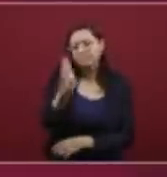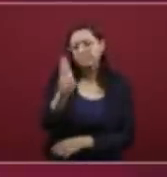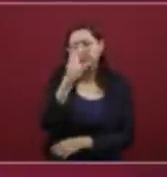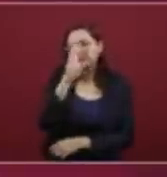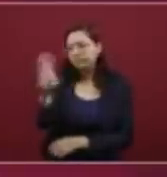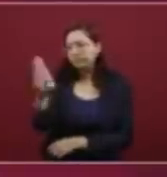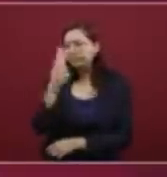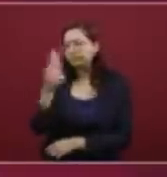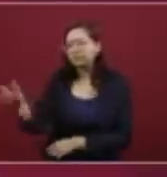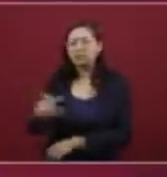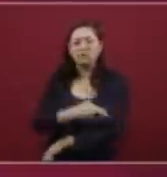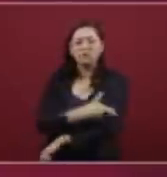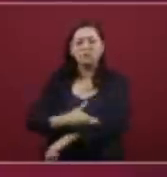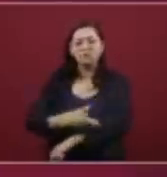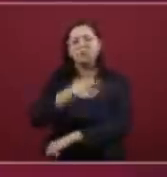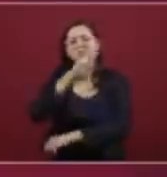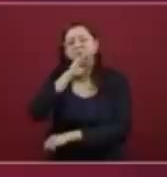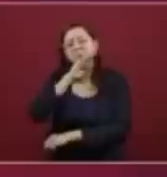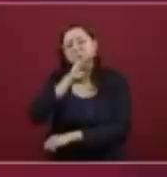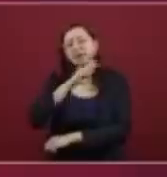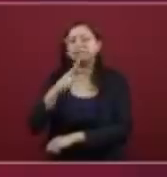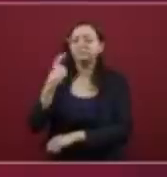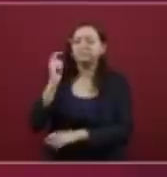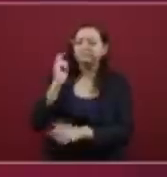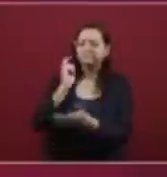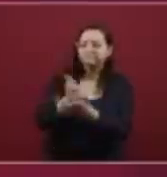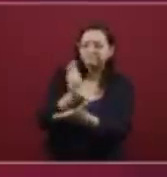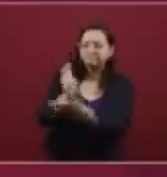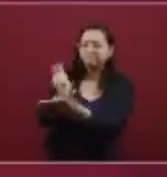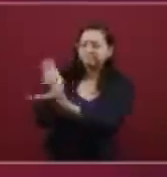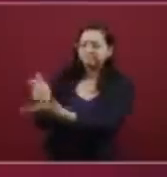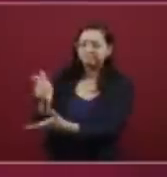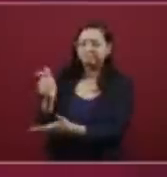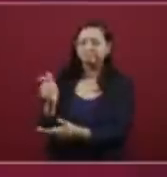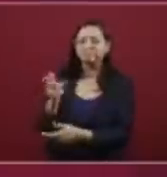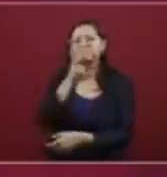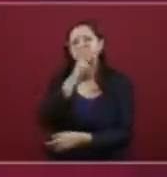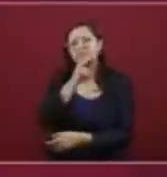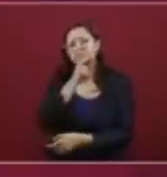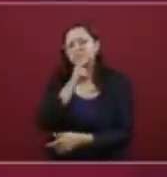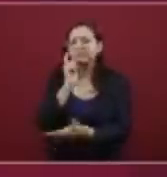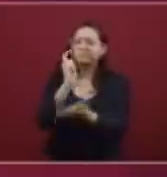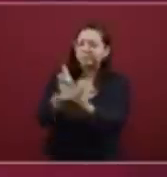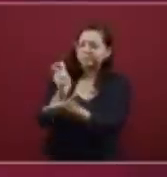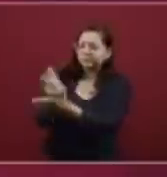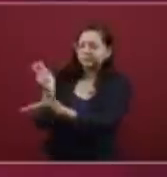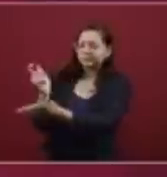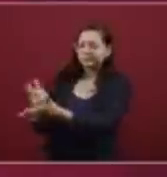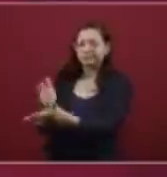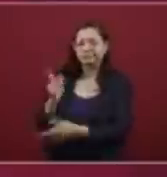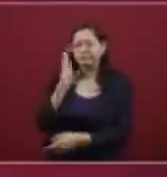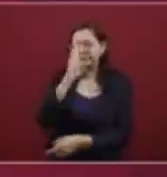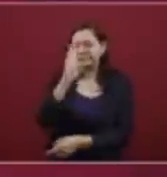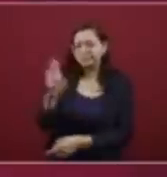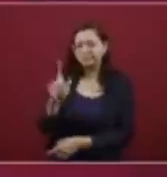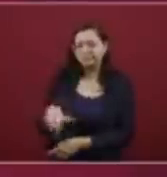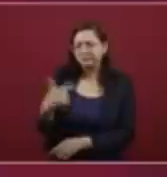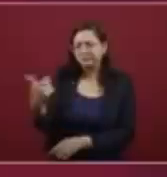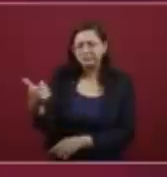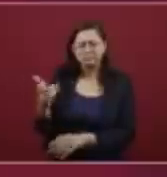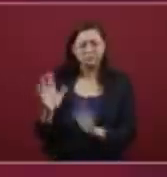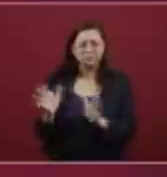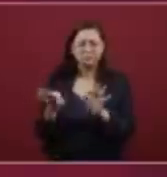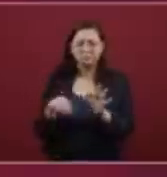directa a las madres de familia, a los padres de familia. Eso es lo que puedo comentar.